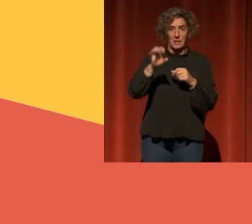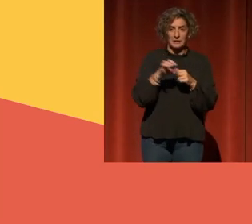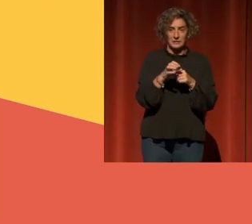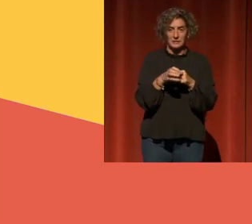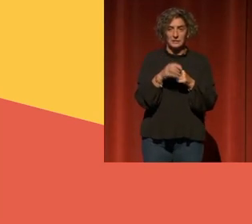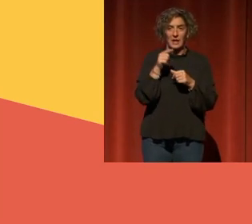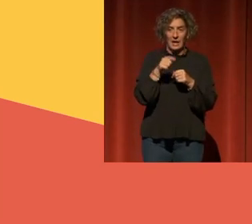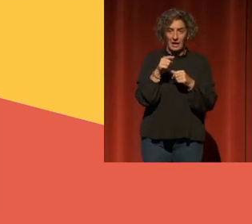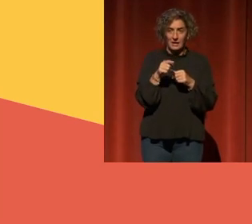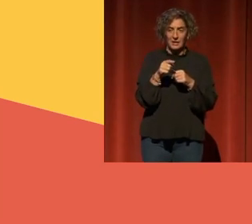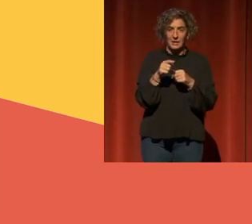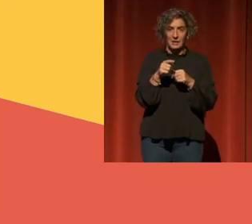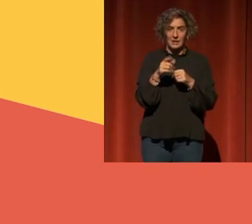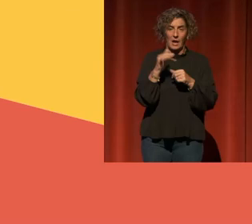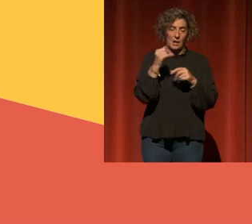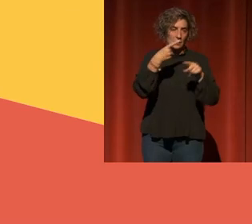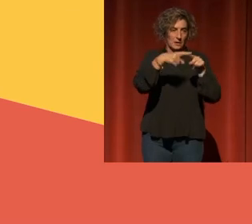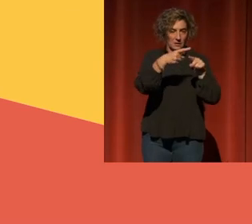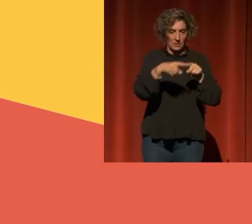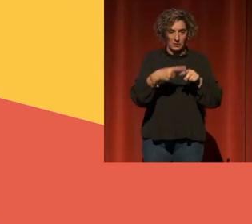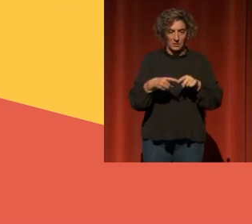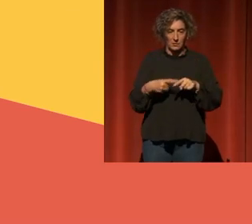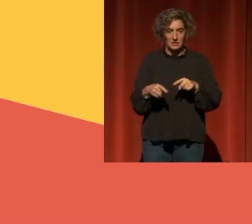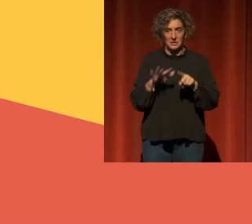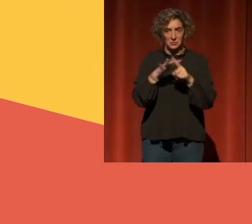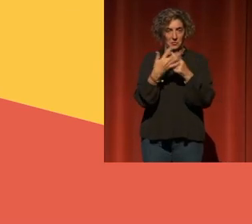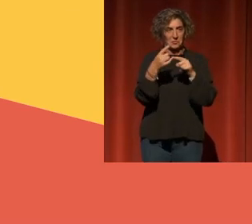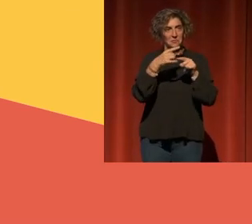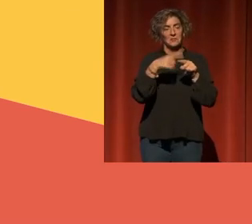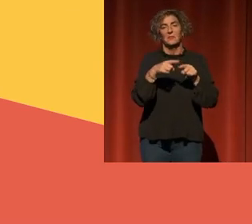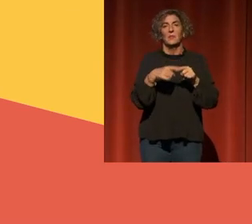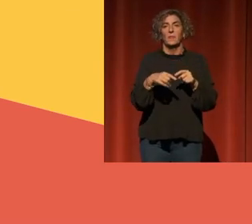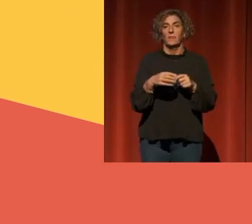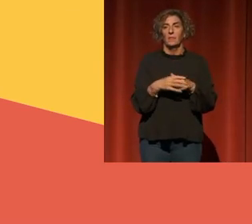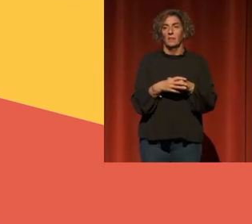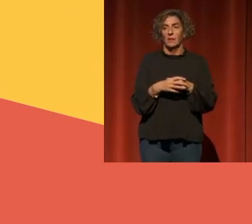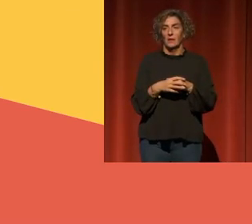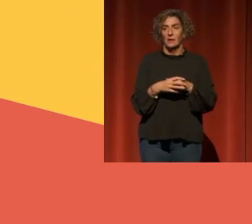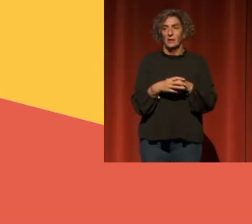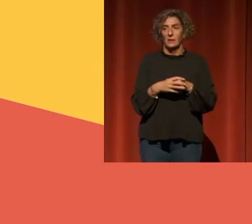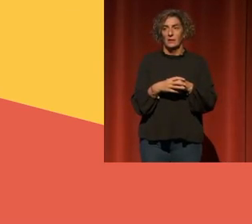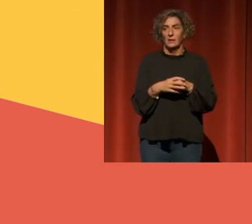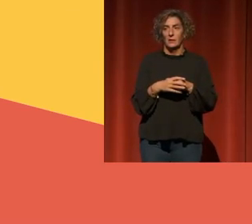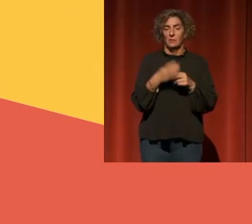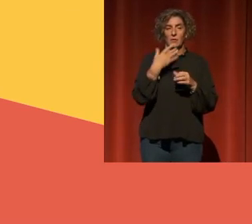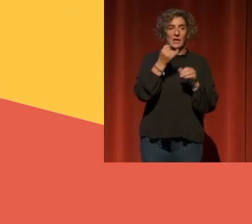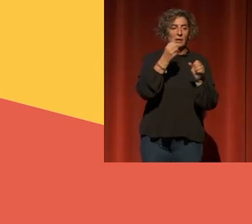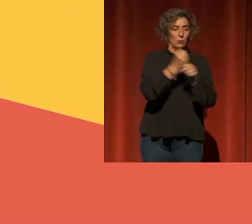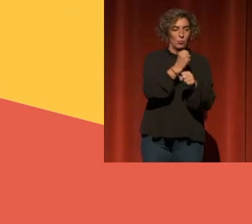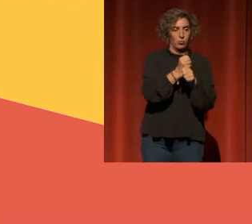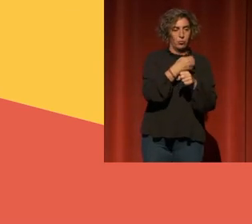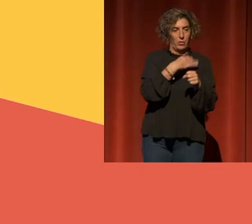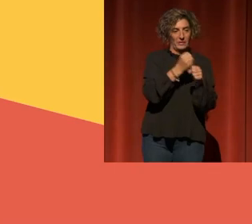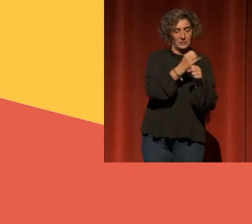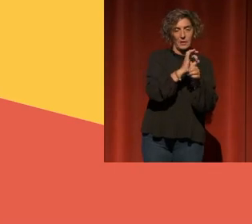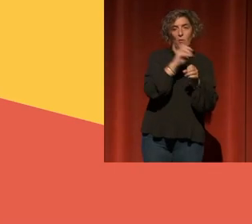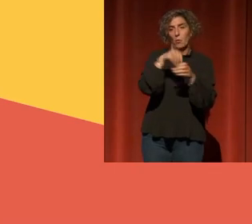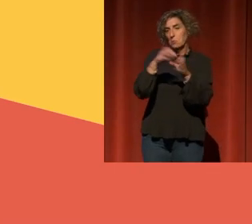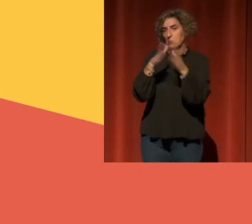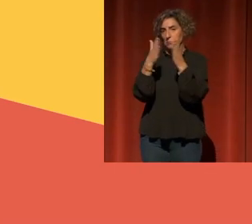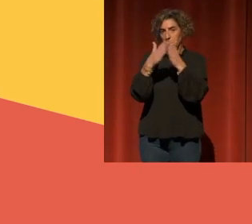hay situaciones muy diversas ah como pueden imaginarse Por tanto se habla siempre de trabajadores en bibliotecas